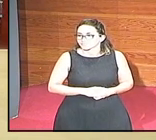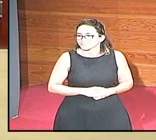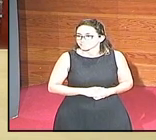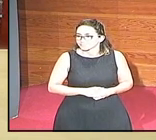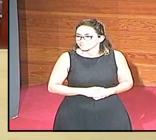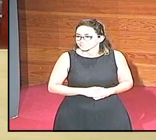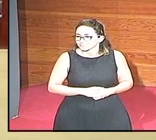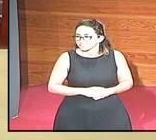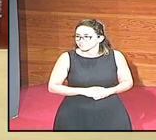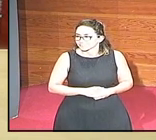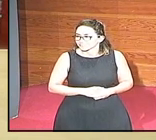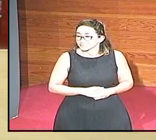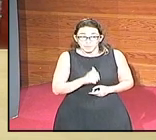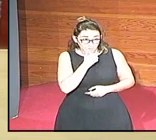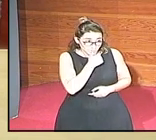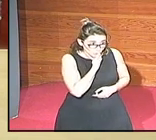¿Bermú?